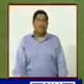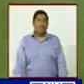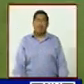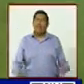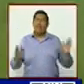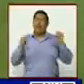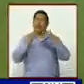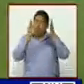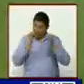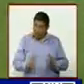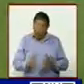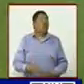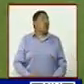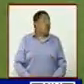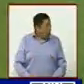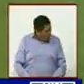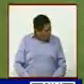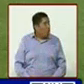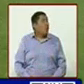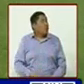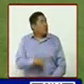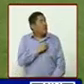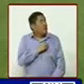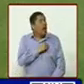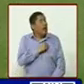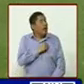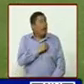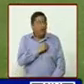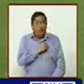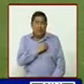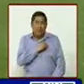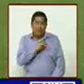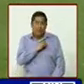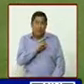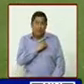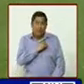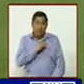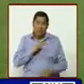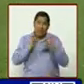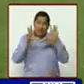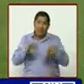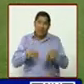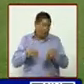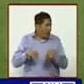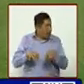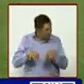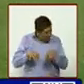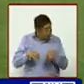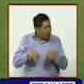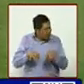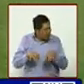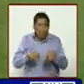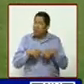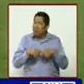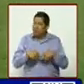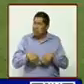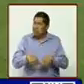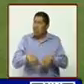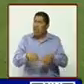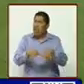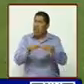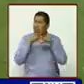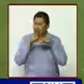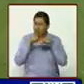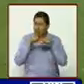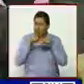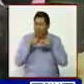Paseño de nacimiento. Paseño, pues paseñísimo. Hincha del Tigres, eso no cambia. Hincha del Tigre, pues eso, innegociable, desde la cuna